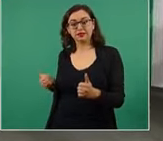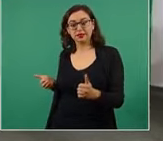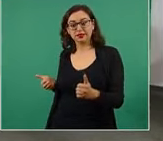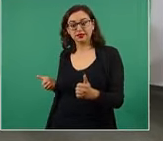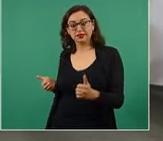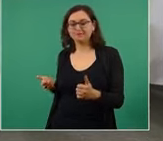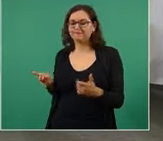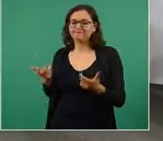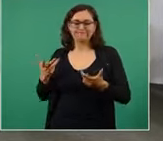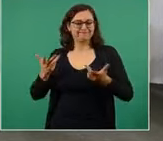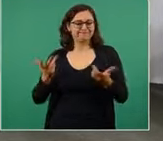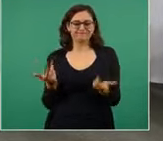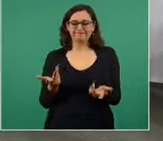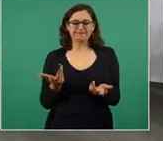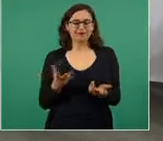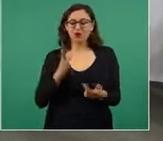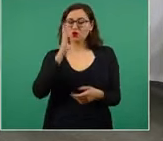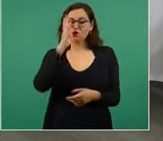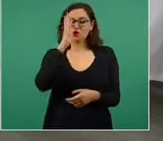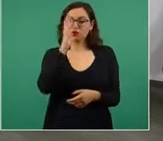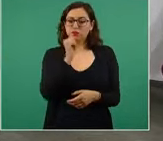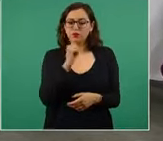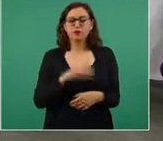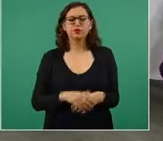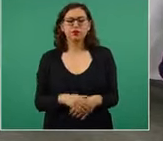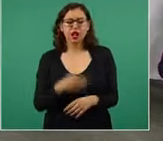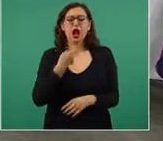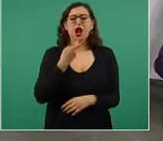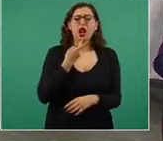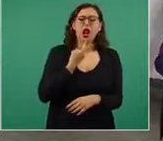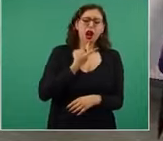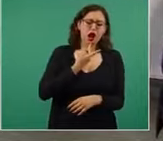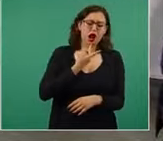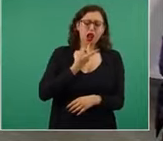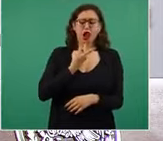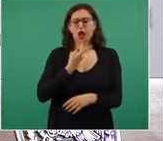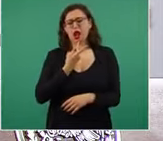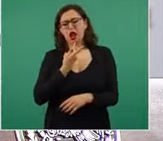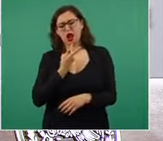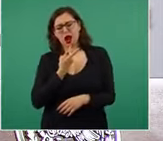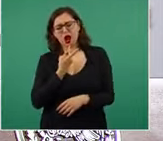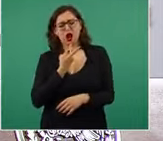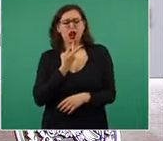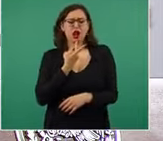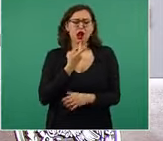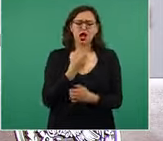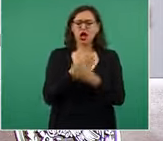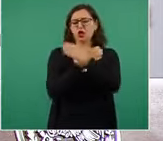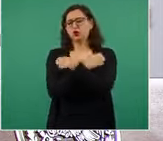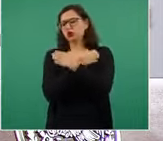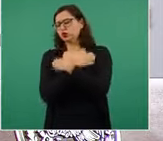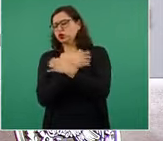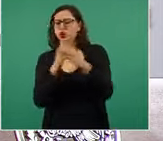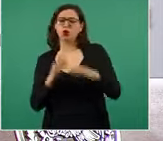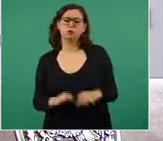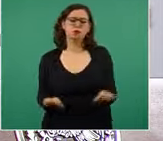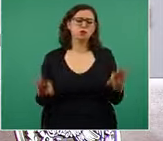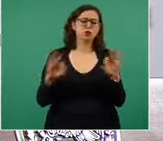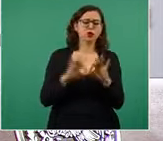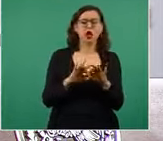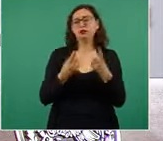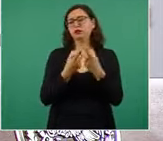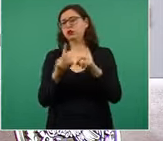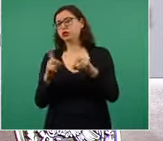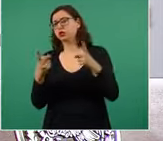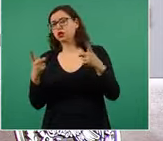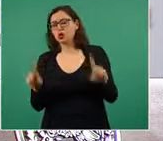No podemos estar solo en el discurso hablando de que la educación es fundamental para el desarrollo, para